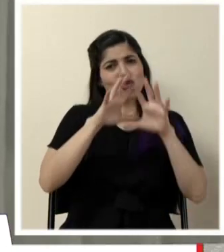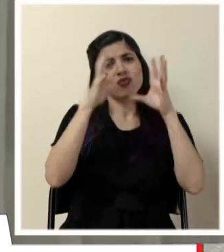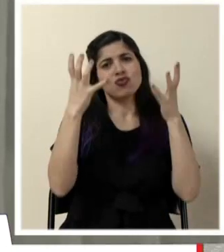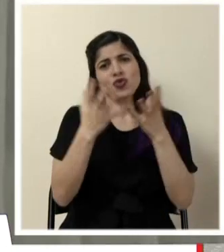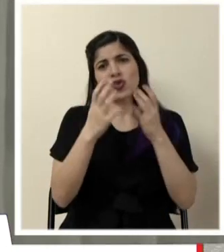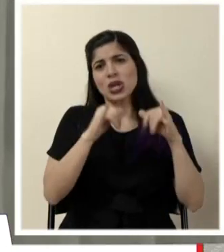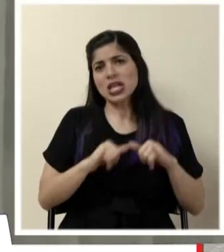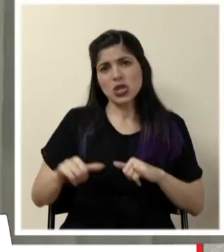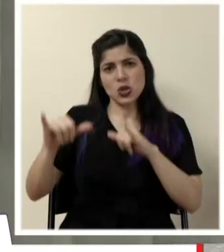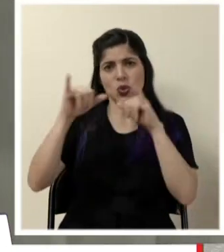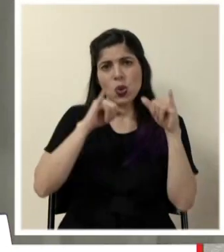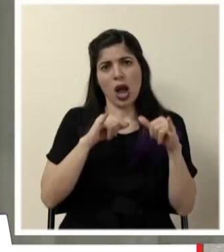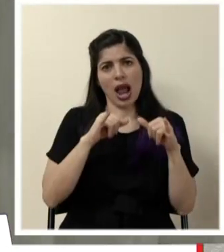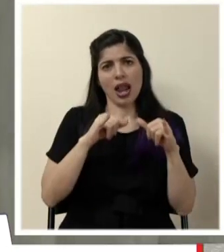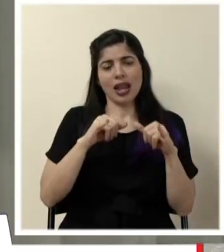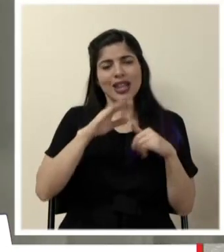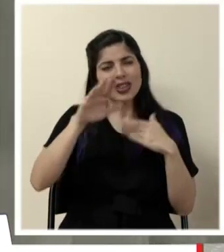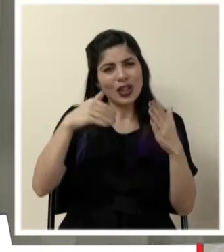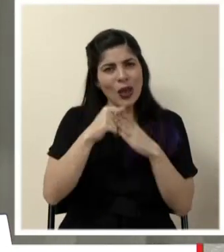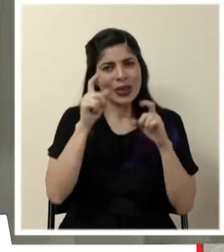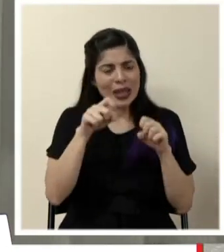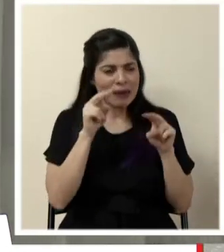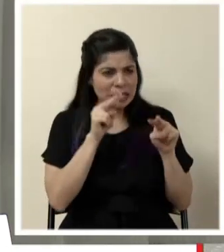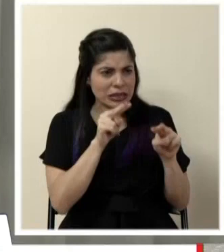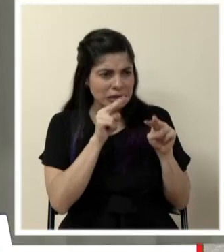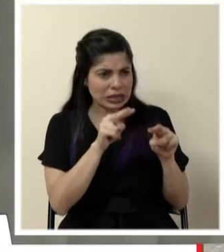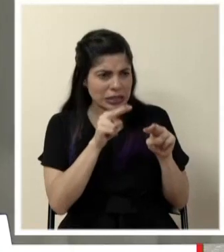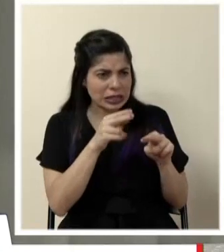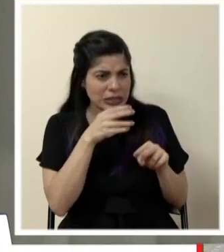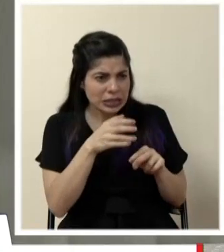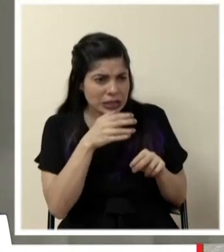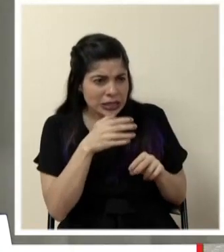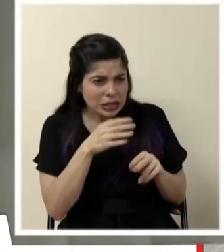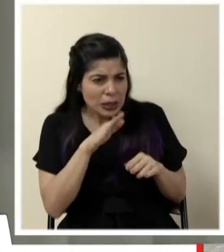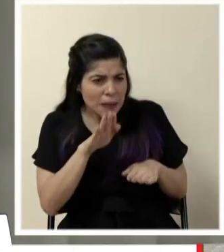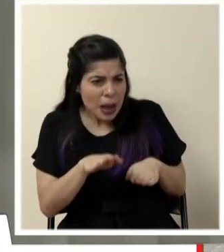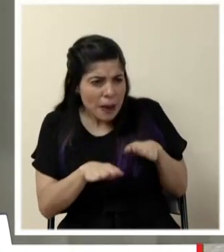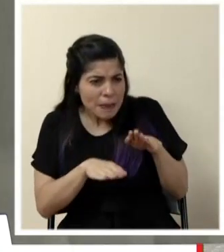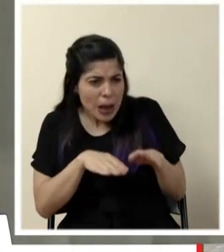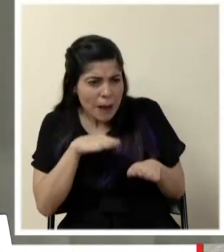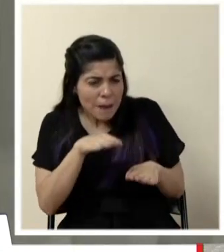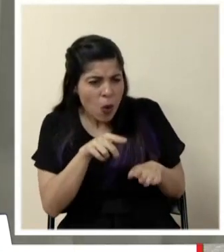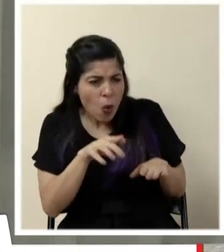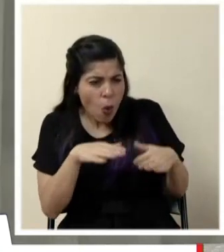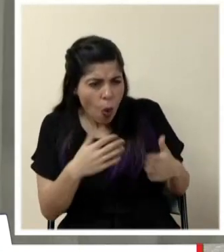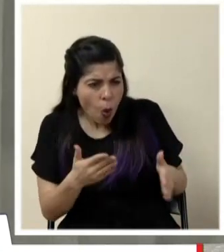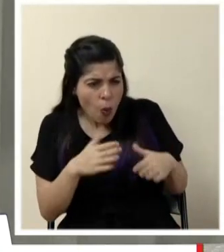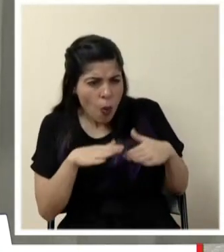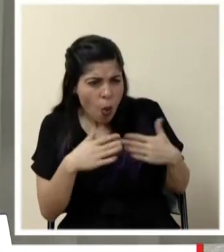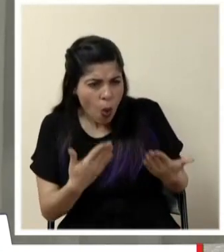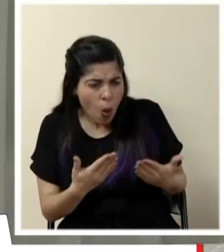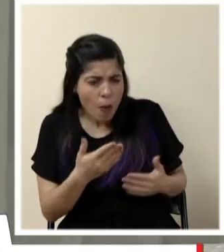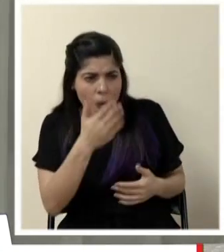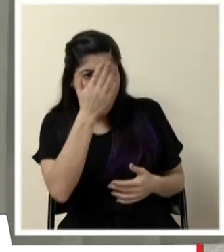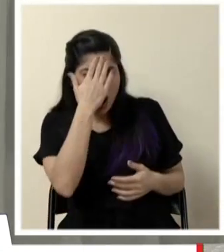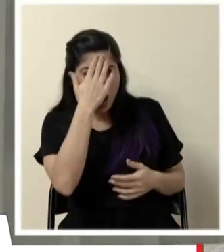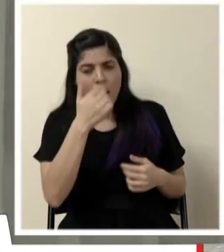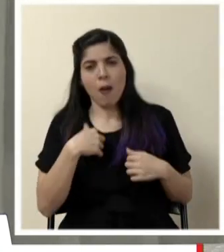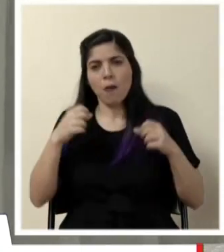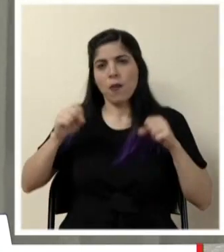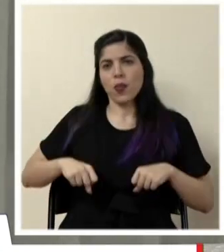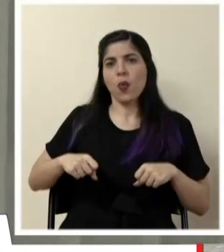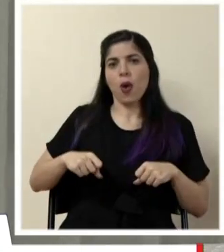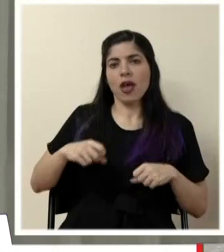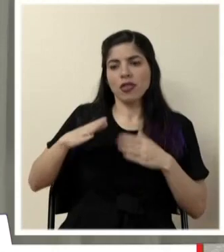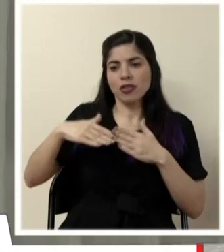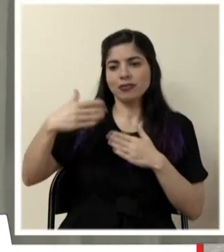y tenemos que estar justamente atentos para cumplir con todas las indicaciones y todos los protocolos que se vayan girando para poder convivir con